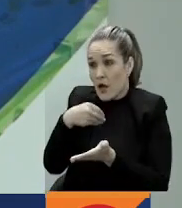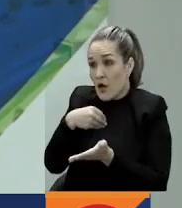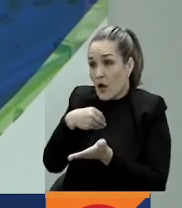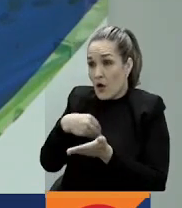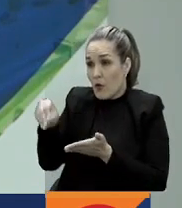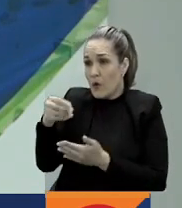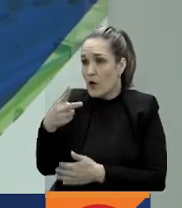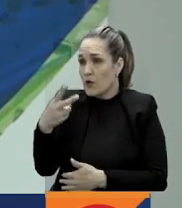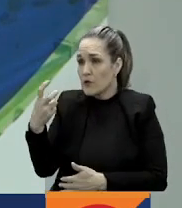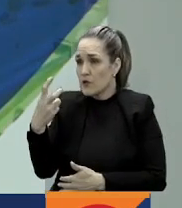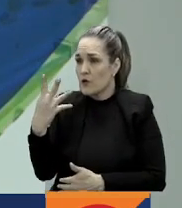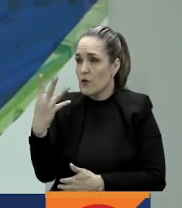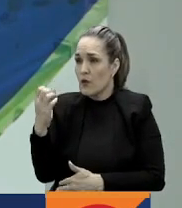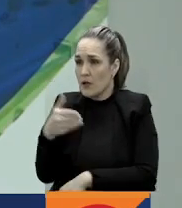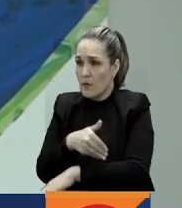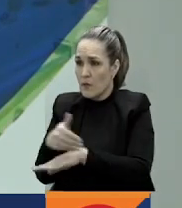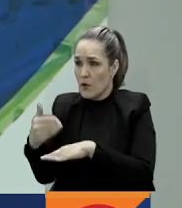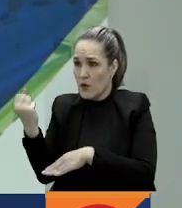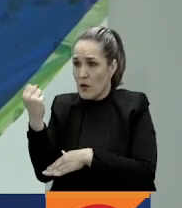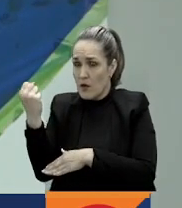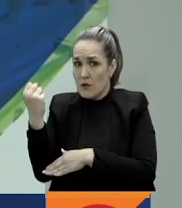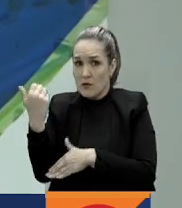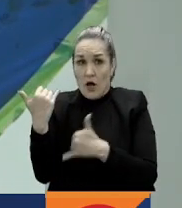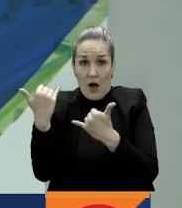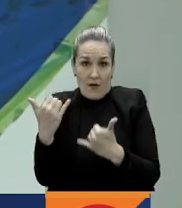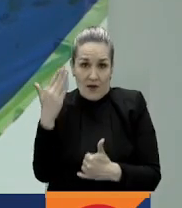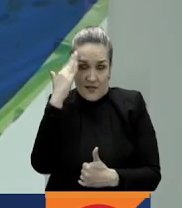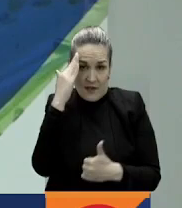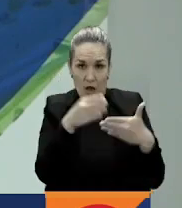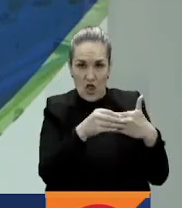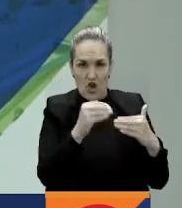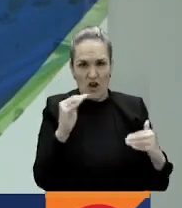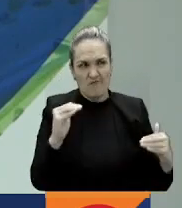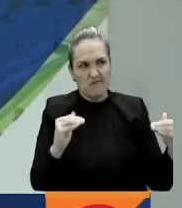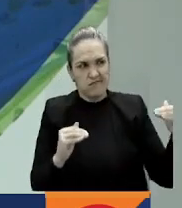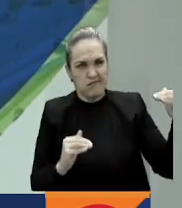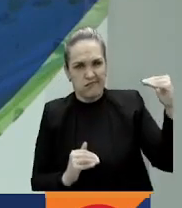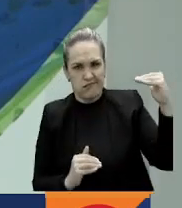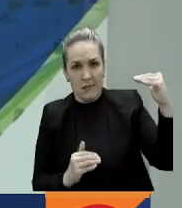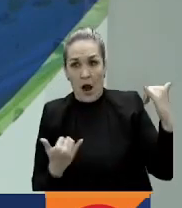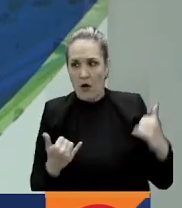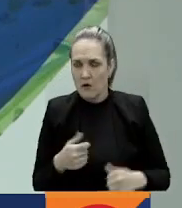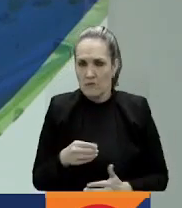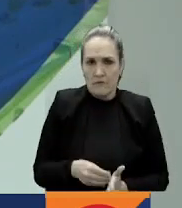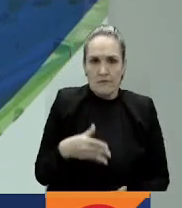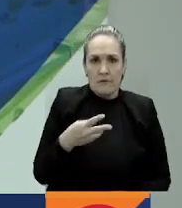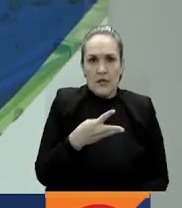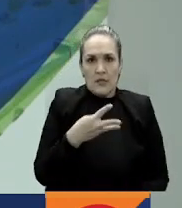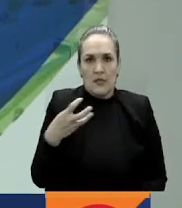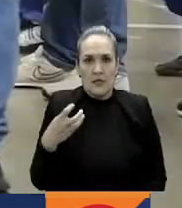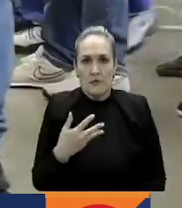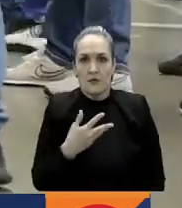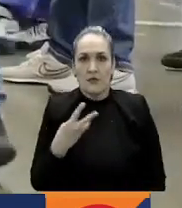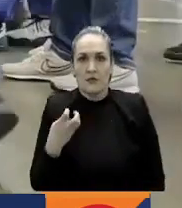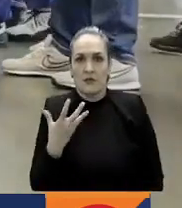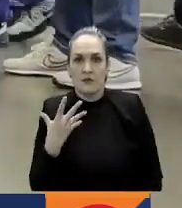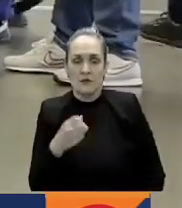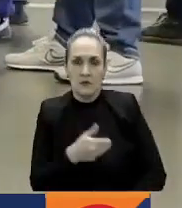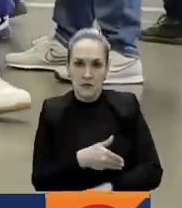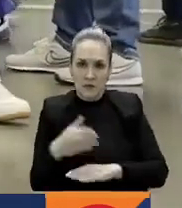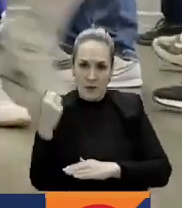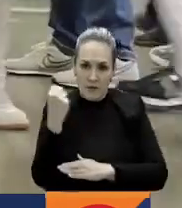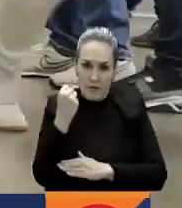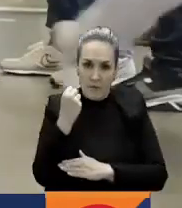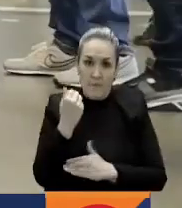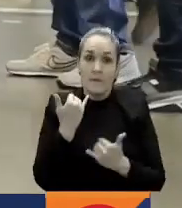240 millones de pesos, por la devaluación del peso, como te lo mencionaba, se colocó alrededor de los 300 o 350 millones de pesos. El servicio